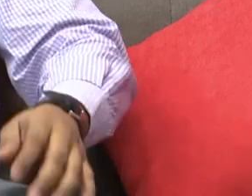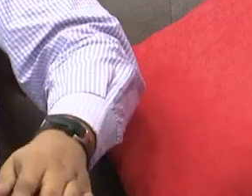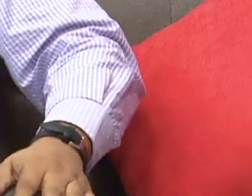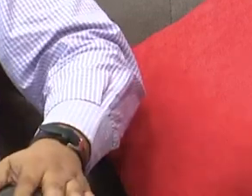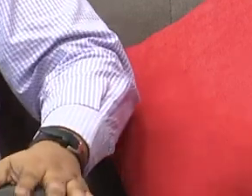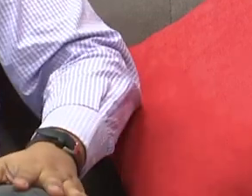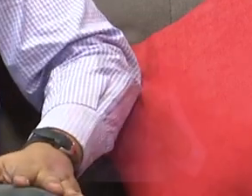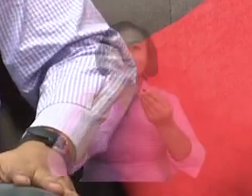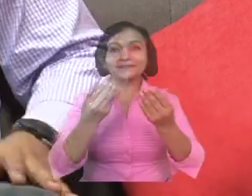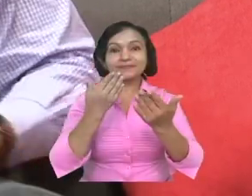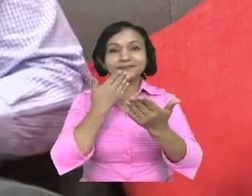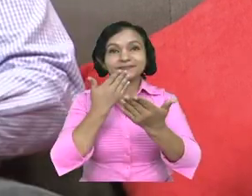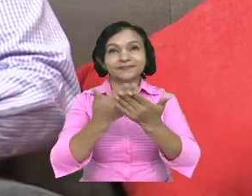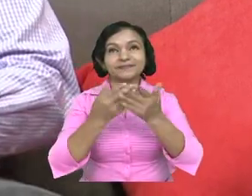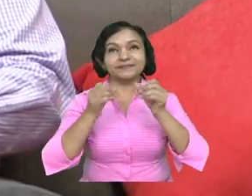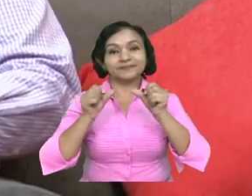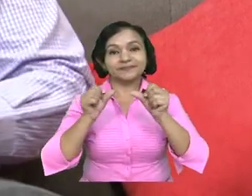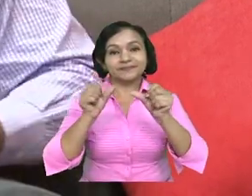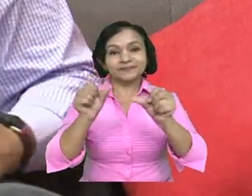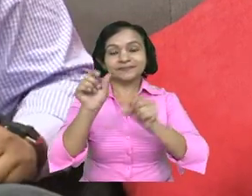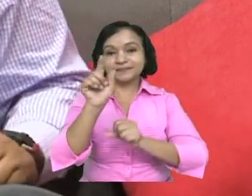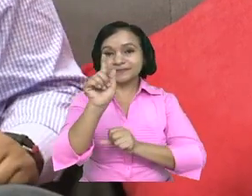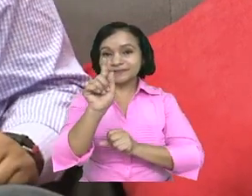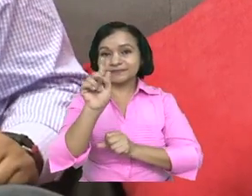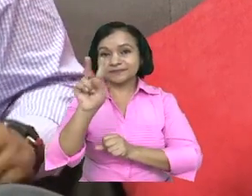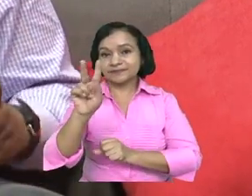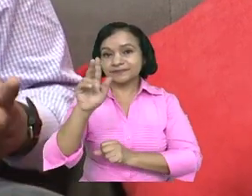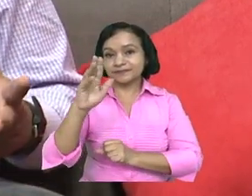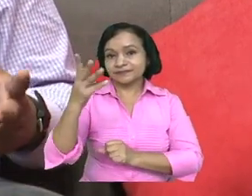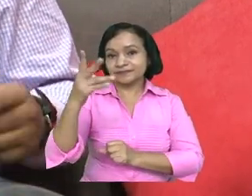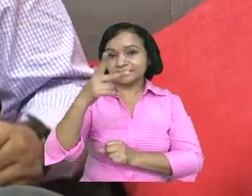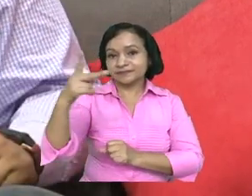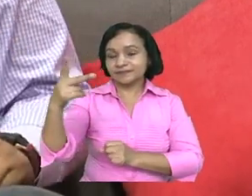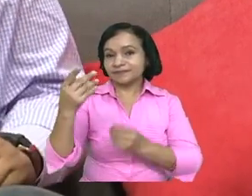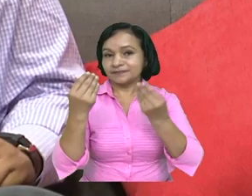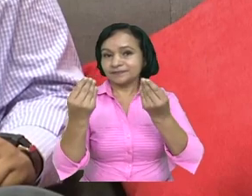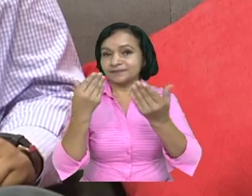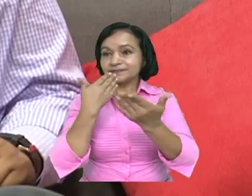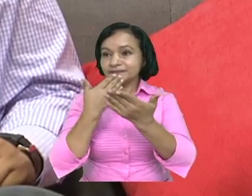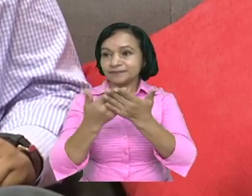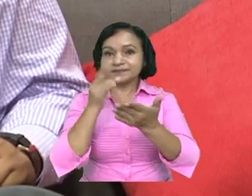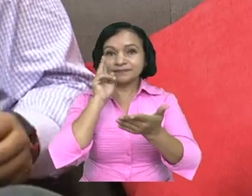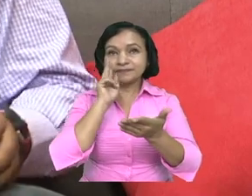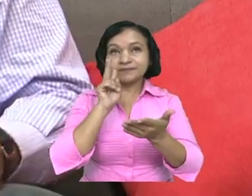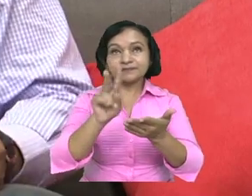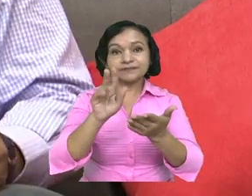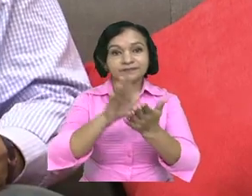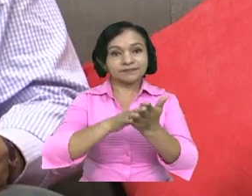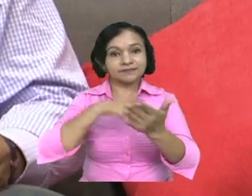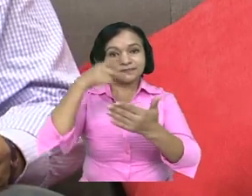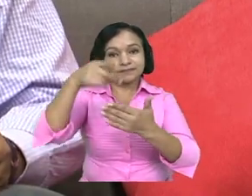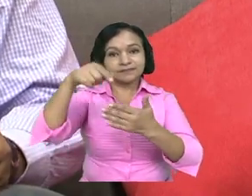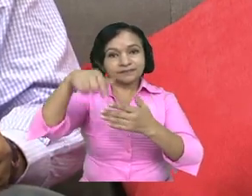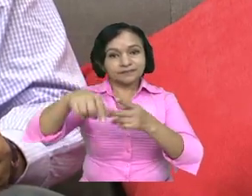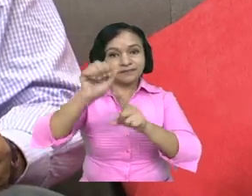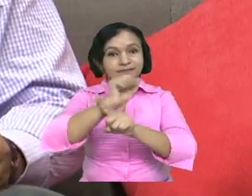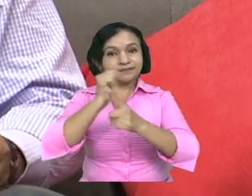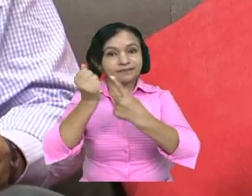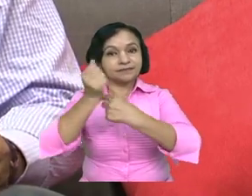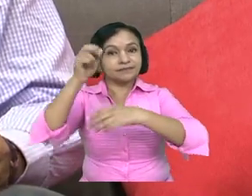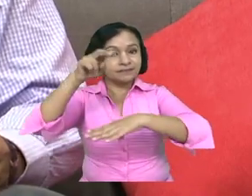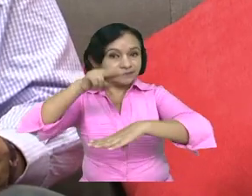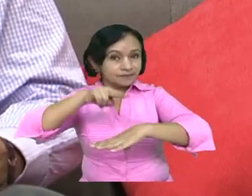Muchísimas gracias por continuar en sintonía del canal parlamentario. Muchísimas gracias por continuar acompañándonos en su programa desde el Parlamento. Continuamos